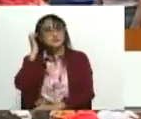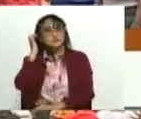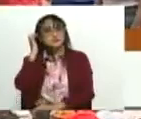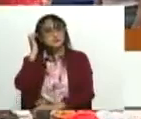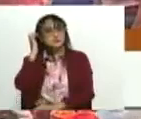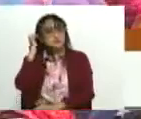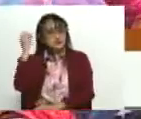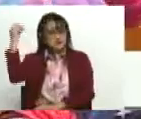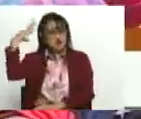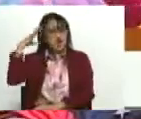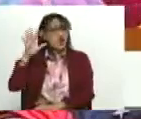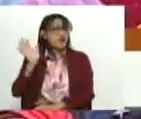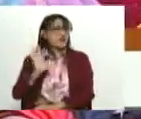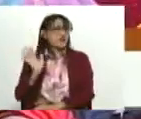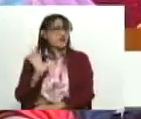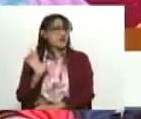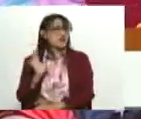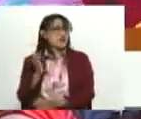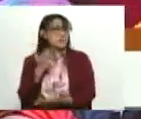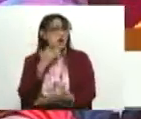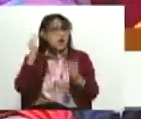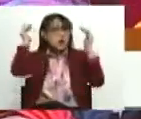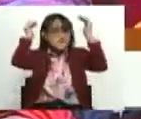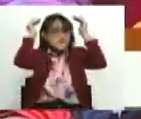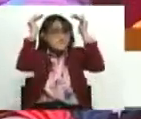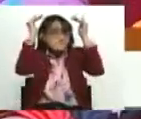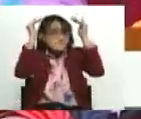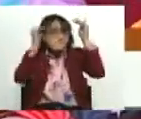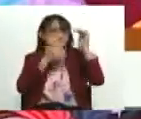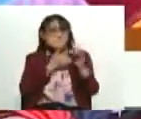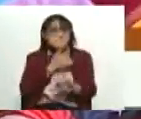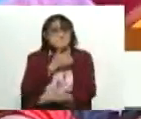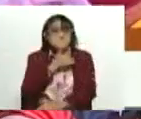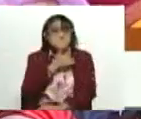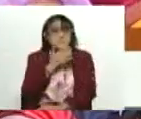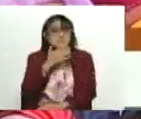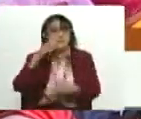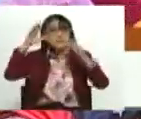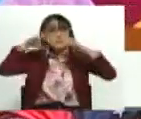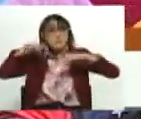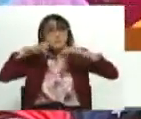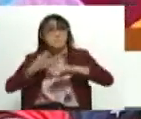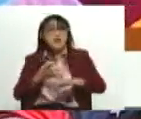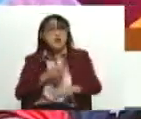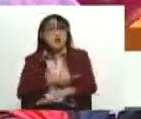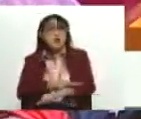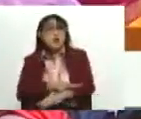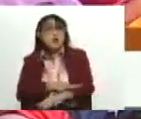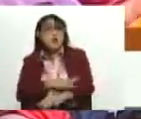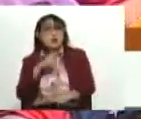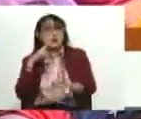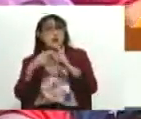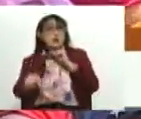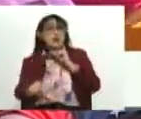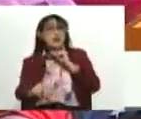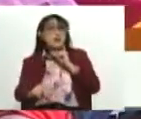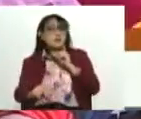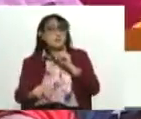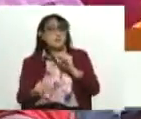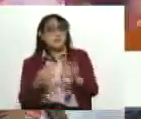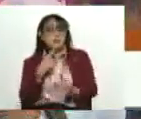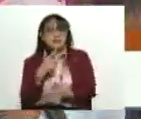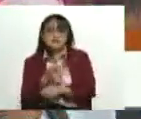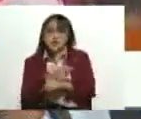Dios. Una sombrita. Una sombrita. Y si le cae un palo de agua es peor la cosa, ¿ves? Porque es como dice nuestro